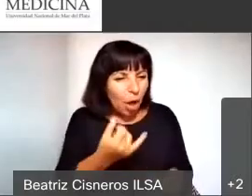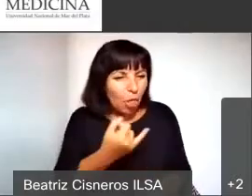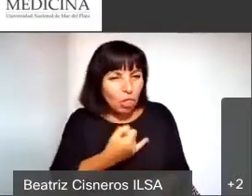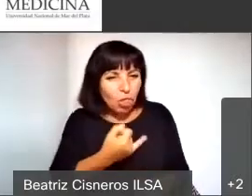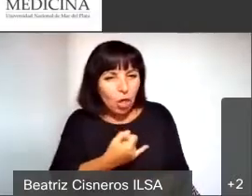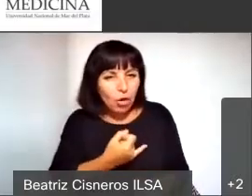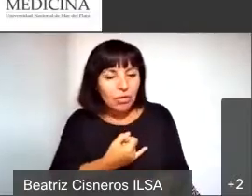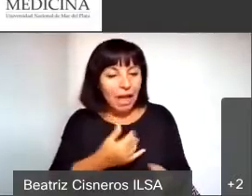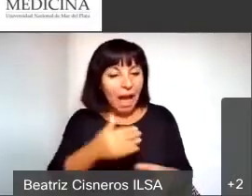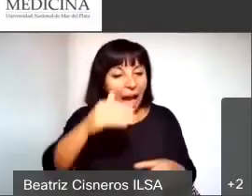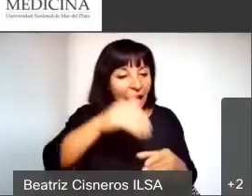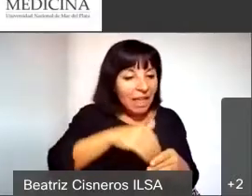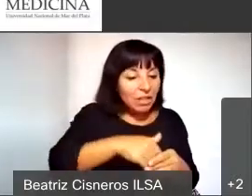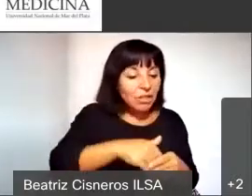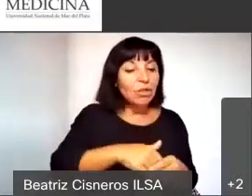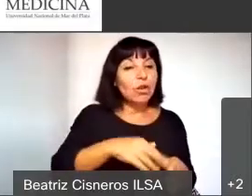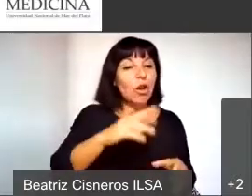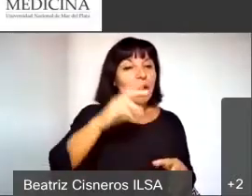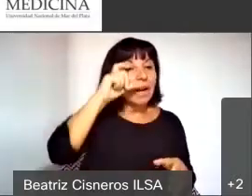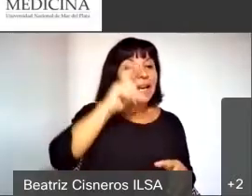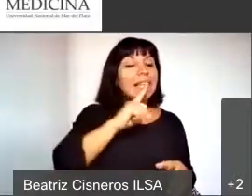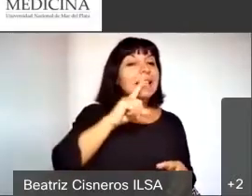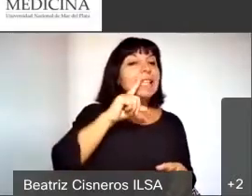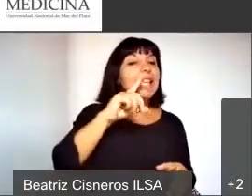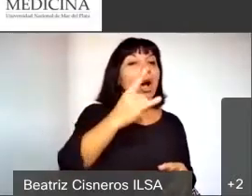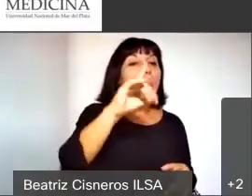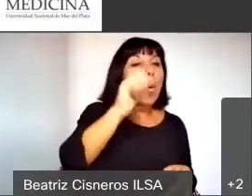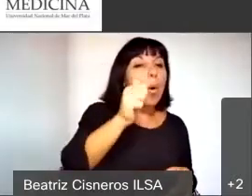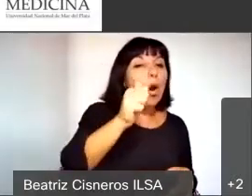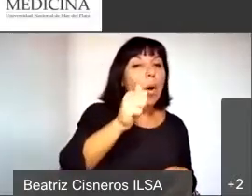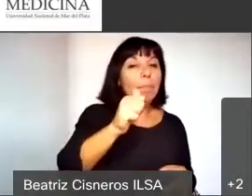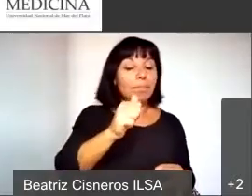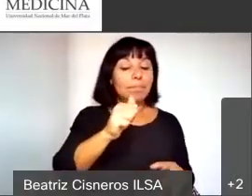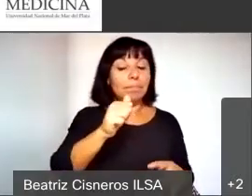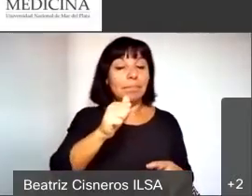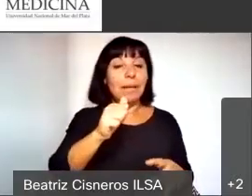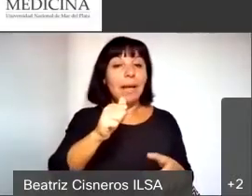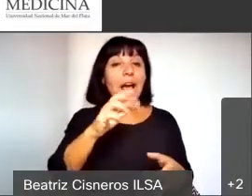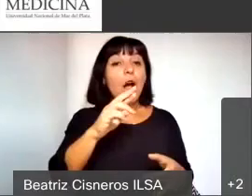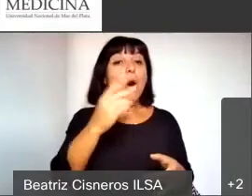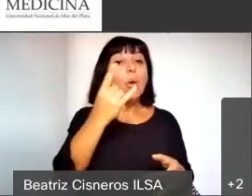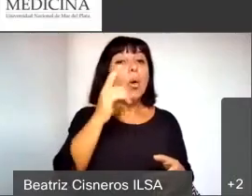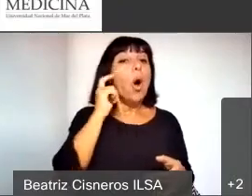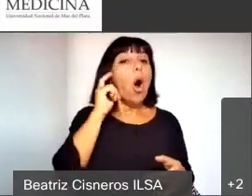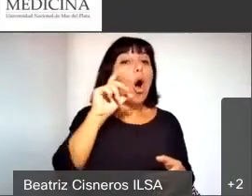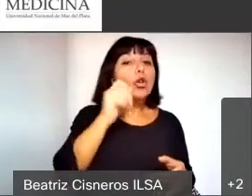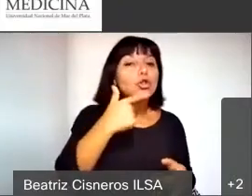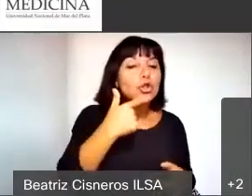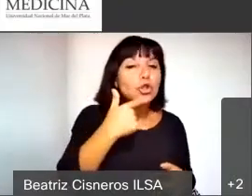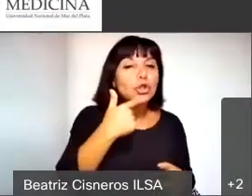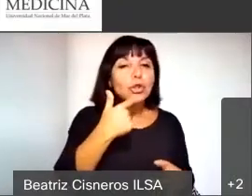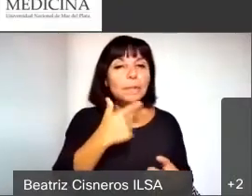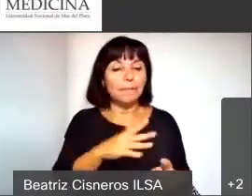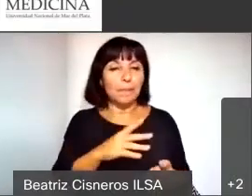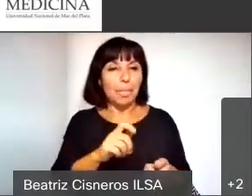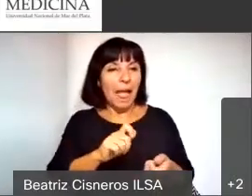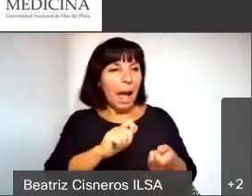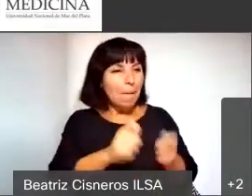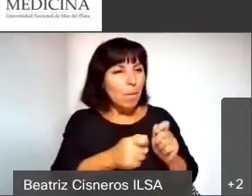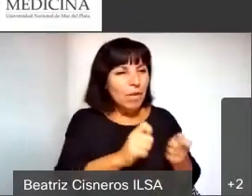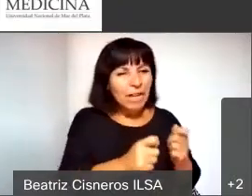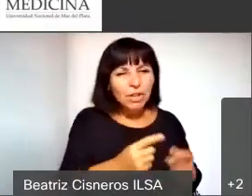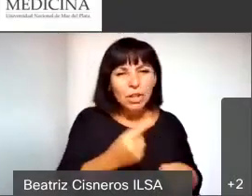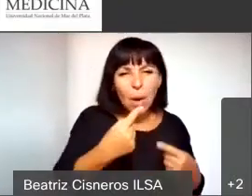del retículo endoplásmico rugoso. ¿Y cuáles son esas modificaciones? A veces a las proteínas se le incorpora